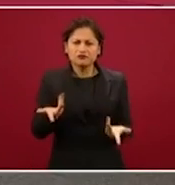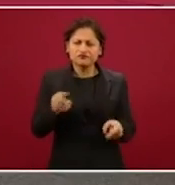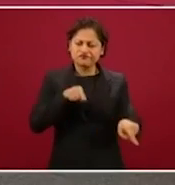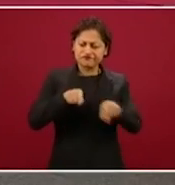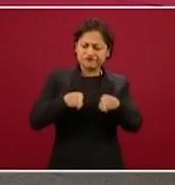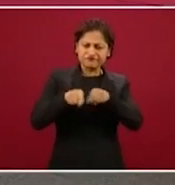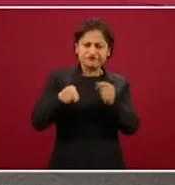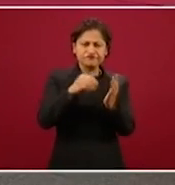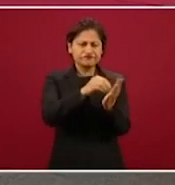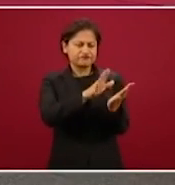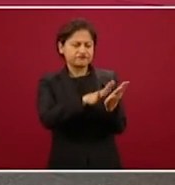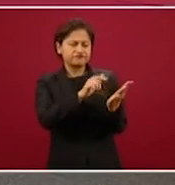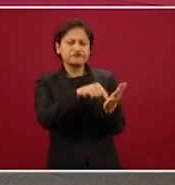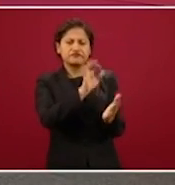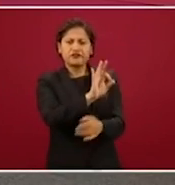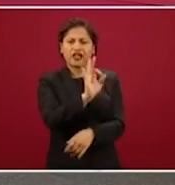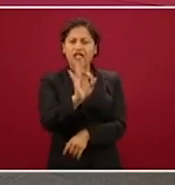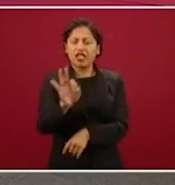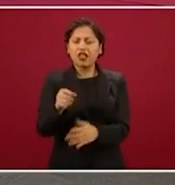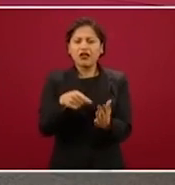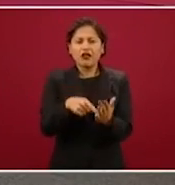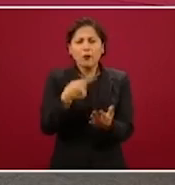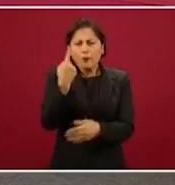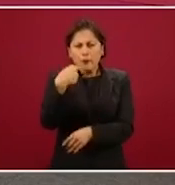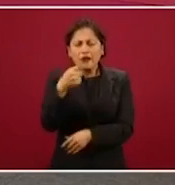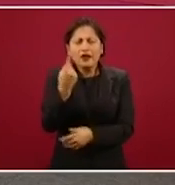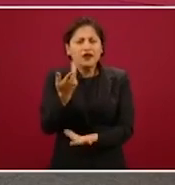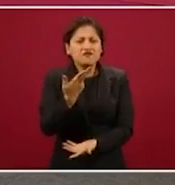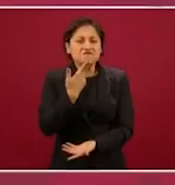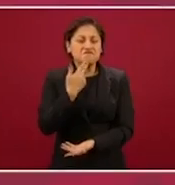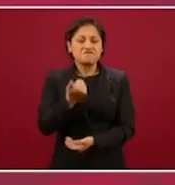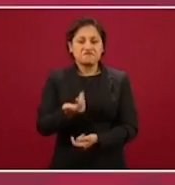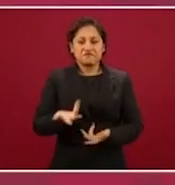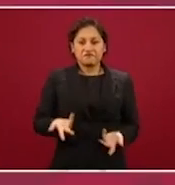Y así hay periódicos, pero estoy seguro,